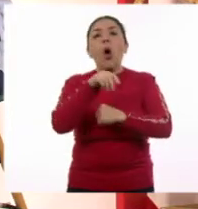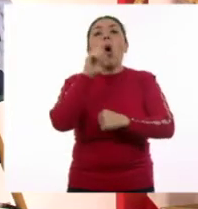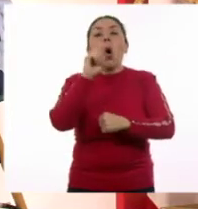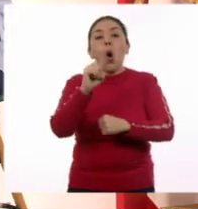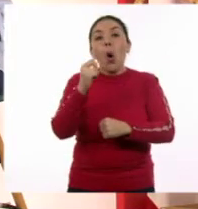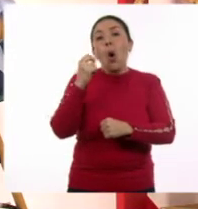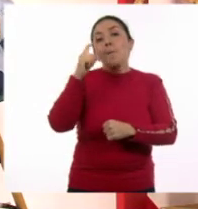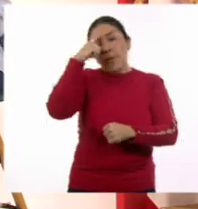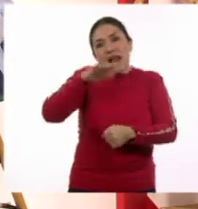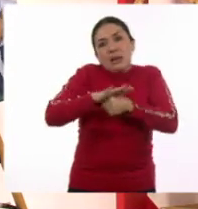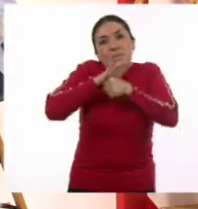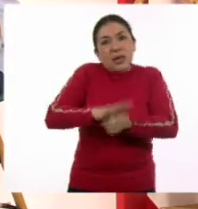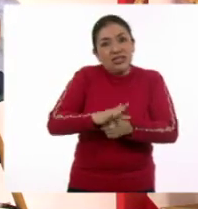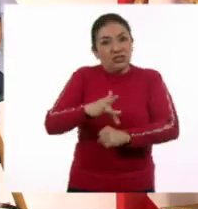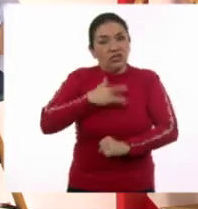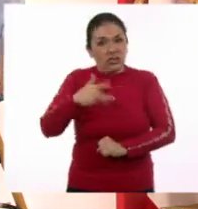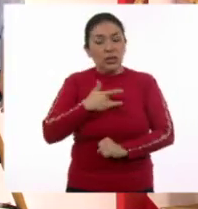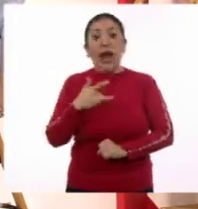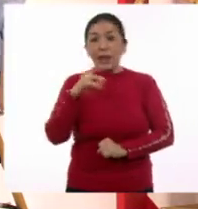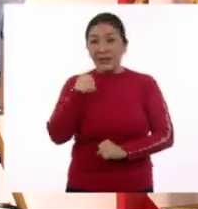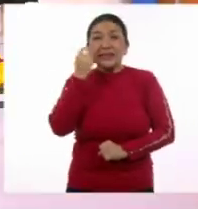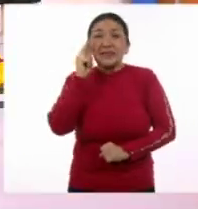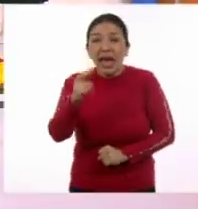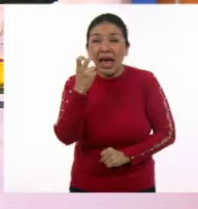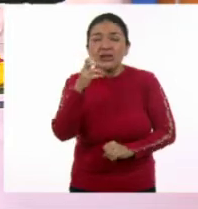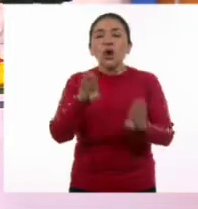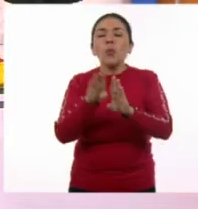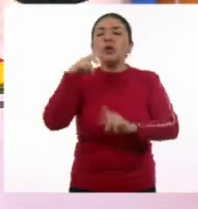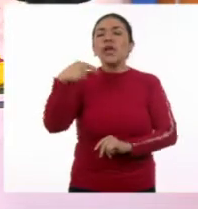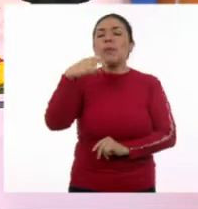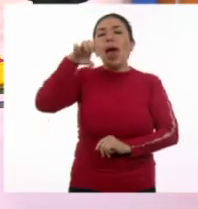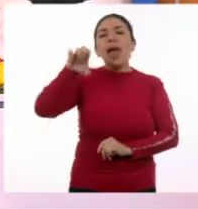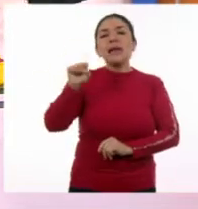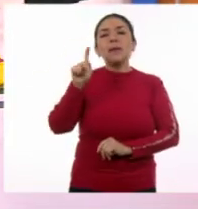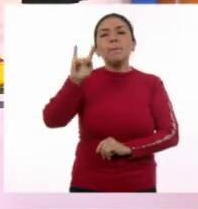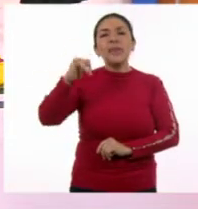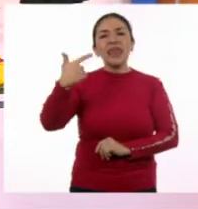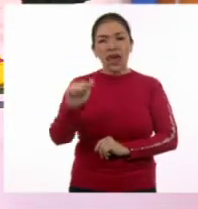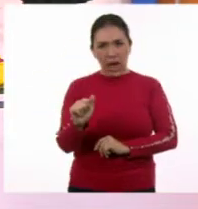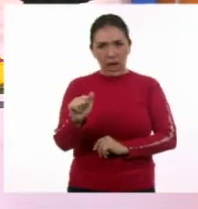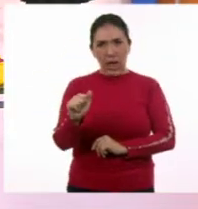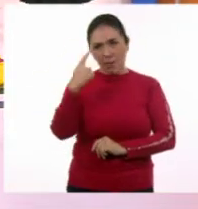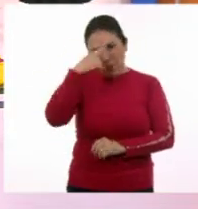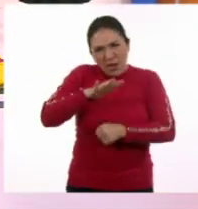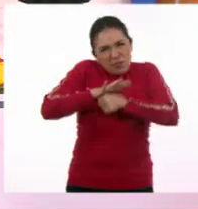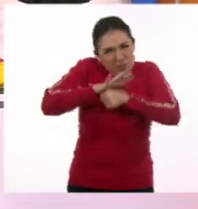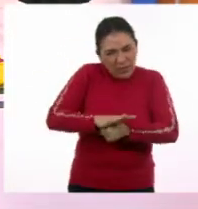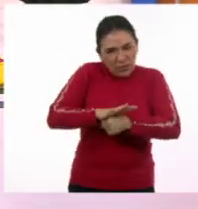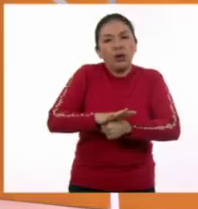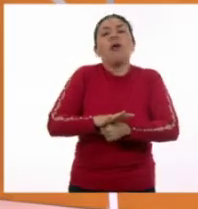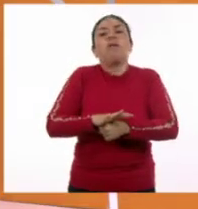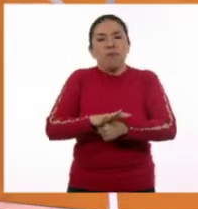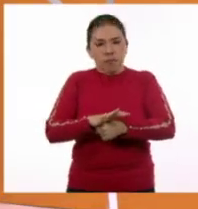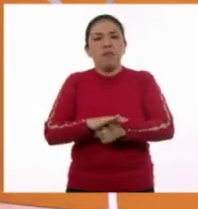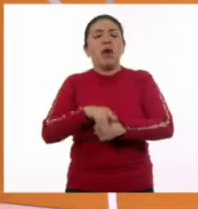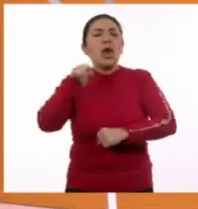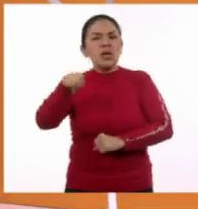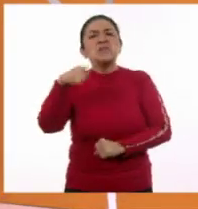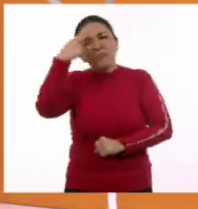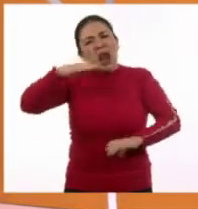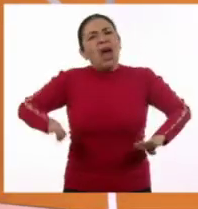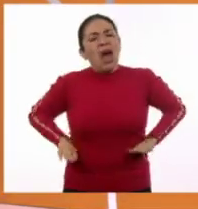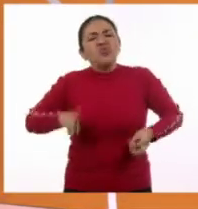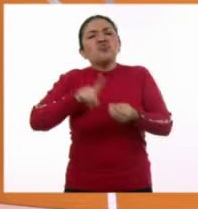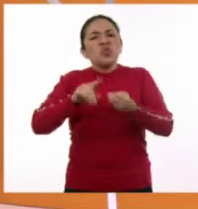poco más de presión hay que podemos verlo si el vendaje en espiga es viga espiga ese es también para abrazos o es